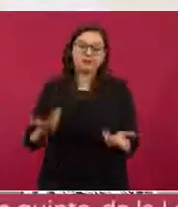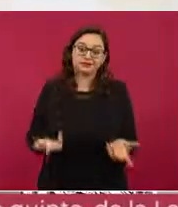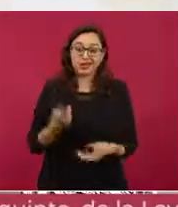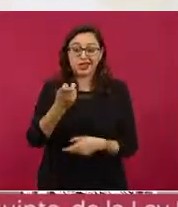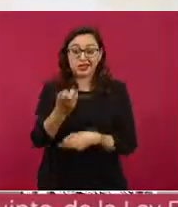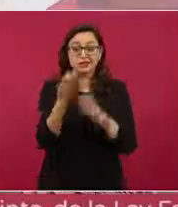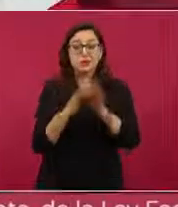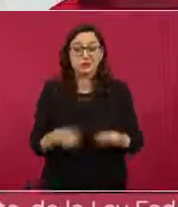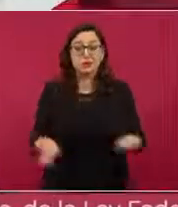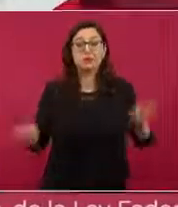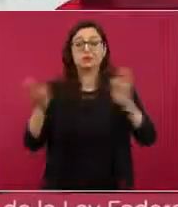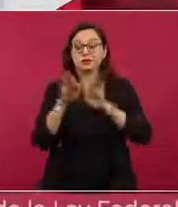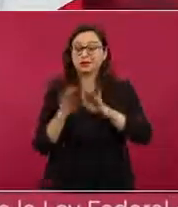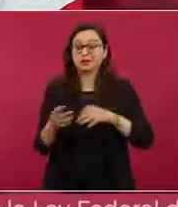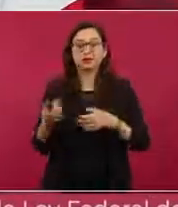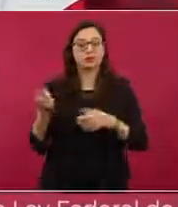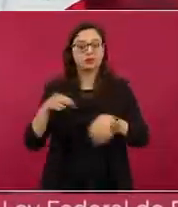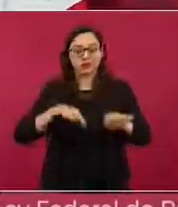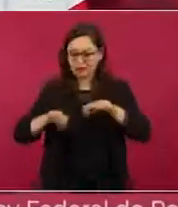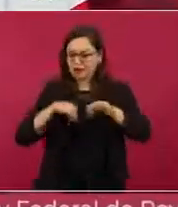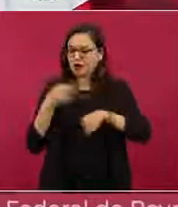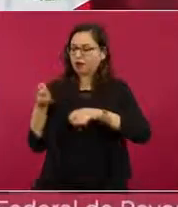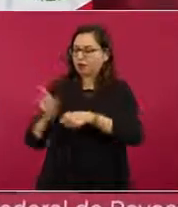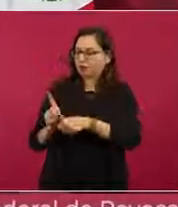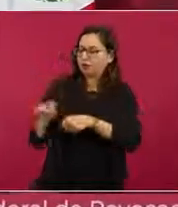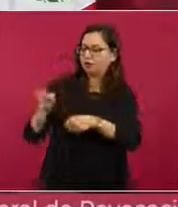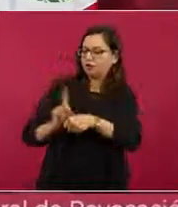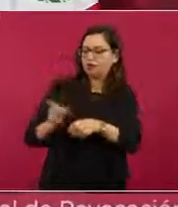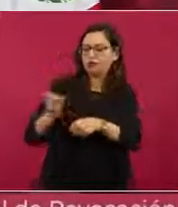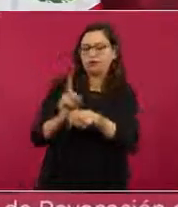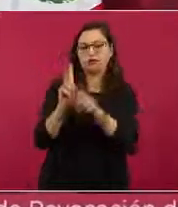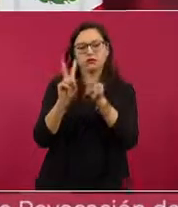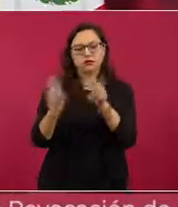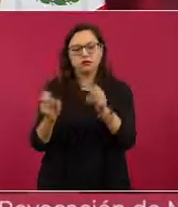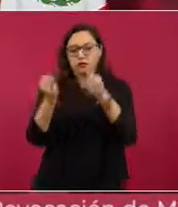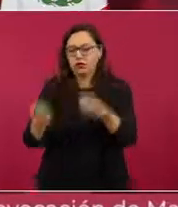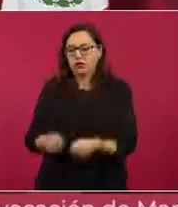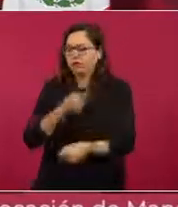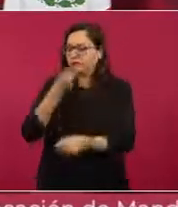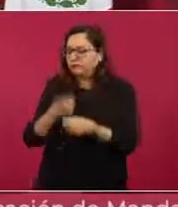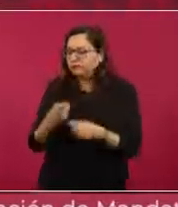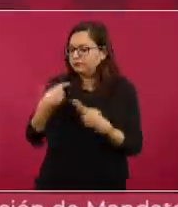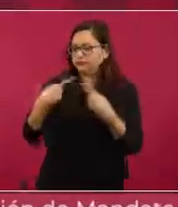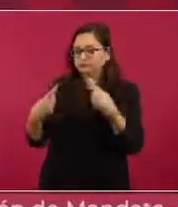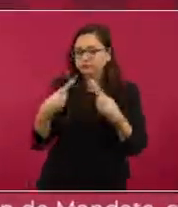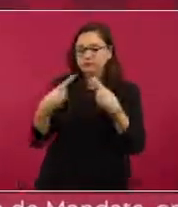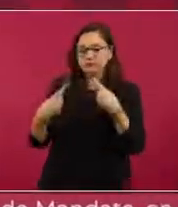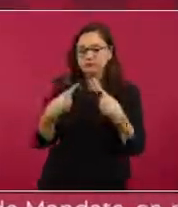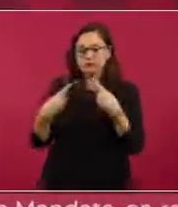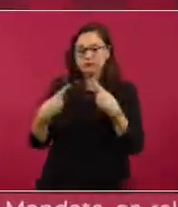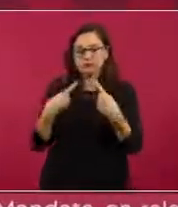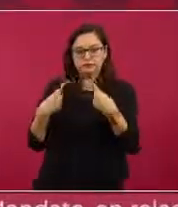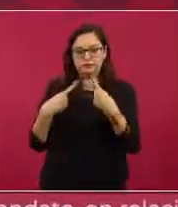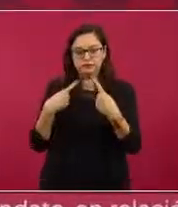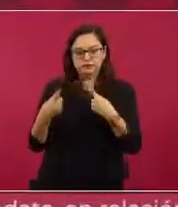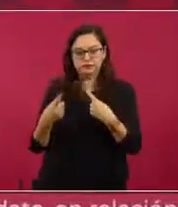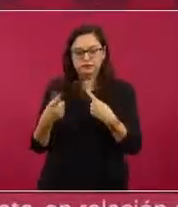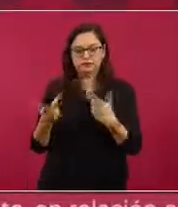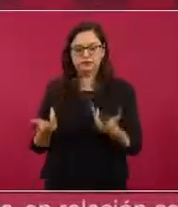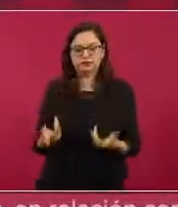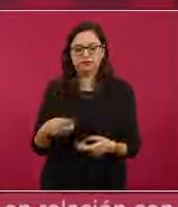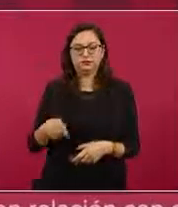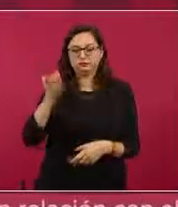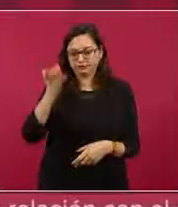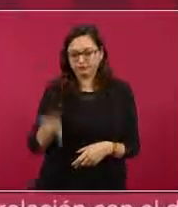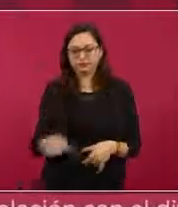reunirnos diariamente para ver temas de seguridad. Entonces, hoy se hizo un